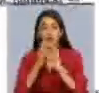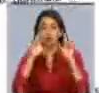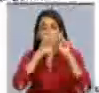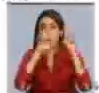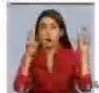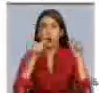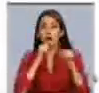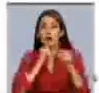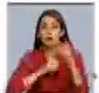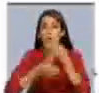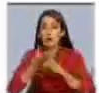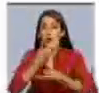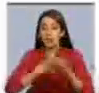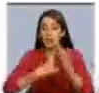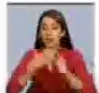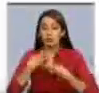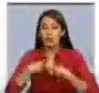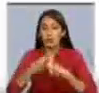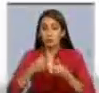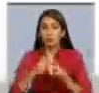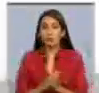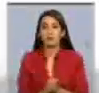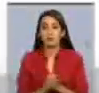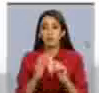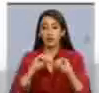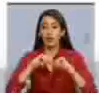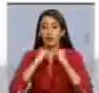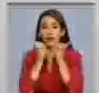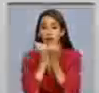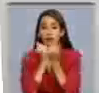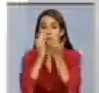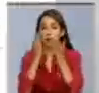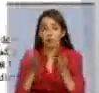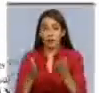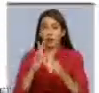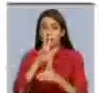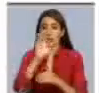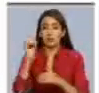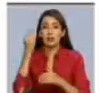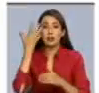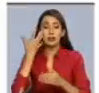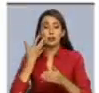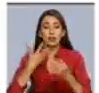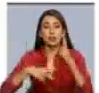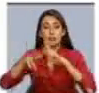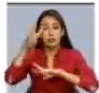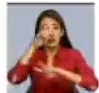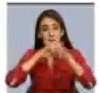actividades financieras, entre otros. La Asamblea tiene 30 días para tramitar esta propuesta.